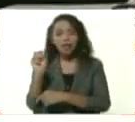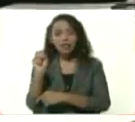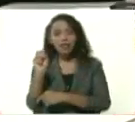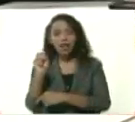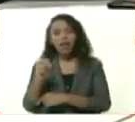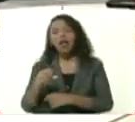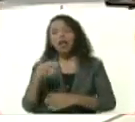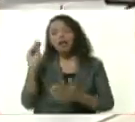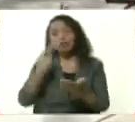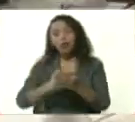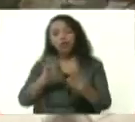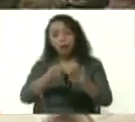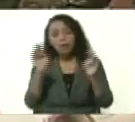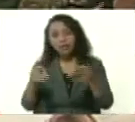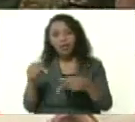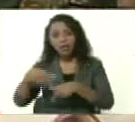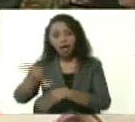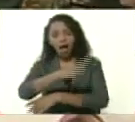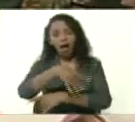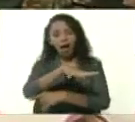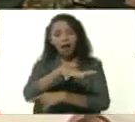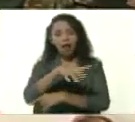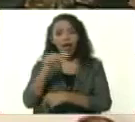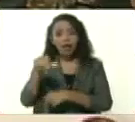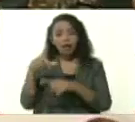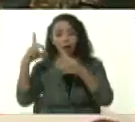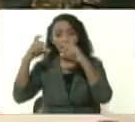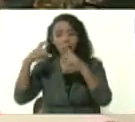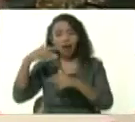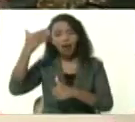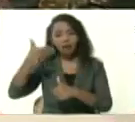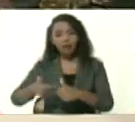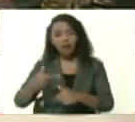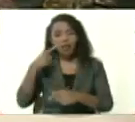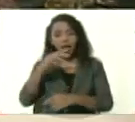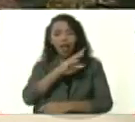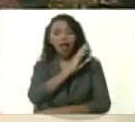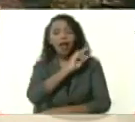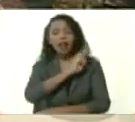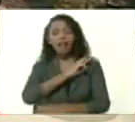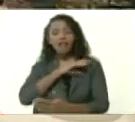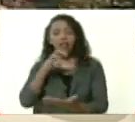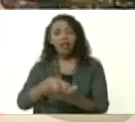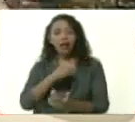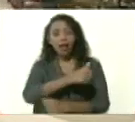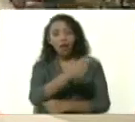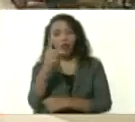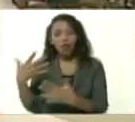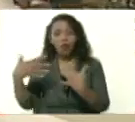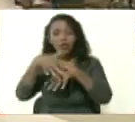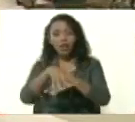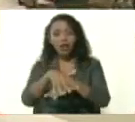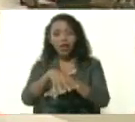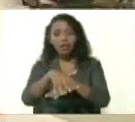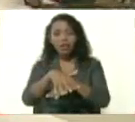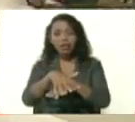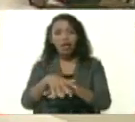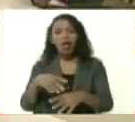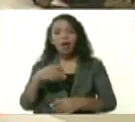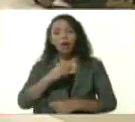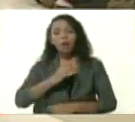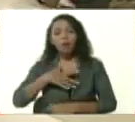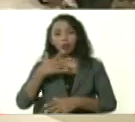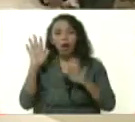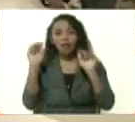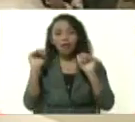la mesa de esta área. Con estas imágenes y con este saludo por parte del jefe de Estado venezolano a cada uno de los integrantes de la mesa de diálogo, vamos a